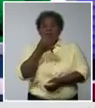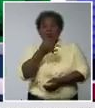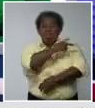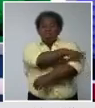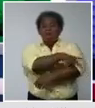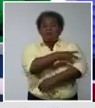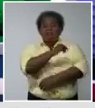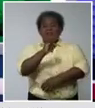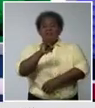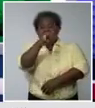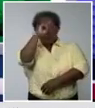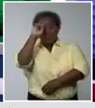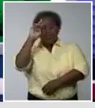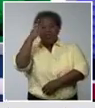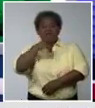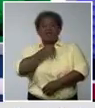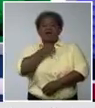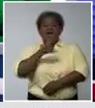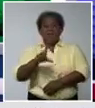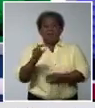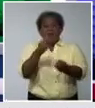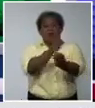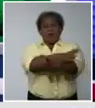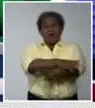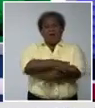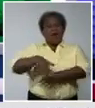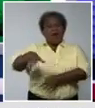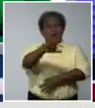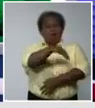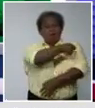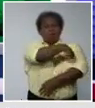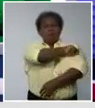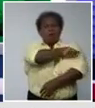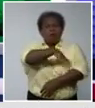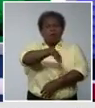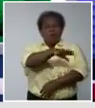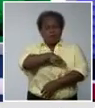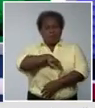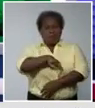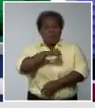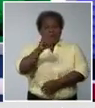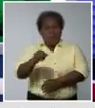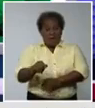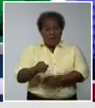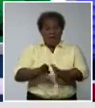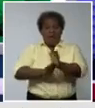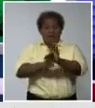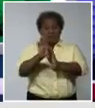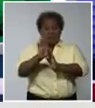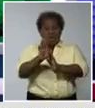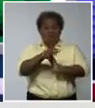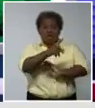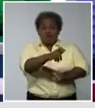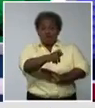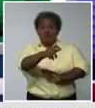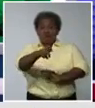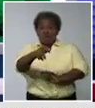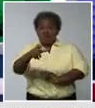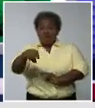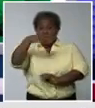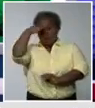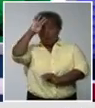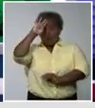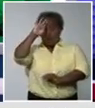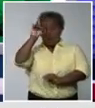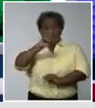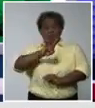la medida que vayamos avanzando en la inmunización en nuestro país, pues no podemos abandonar